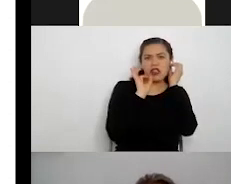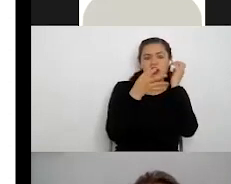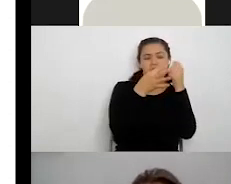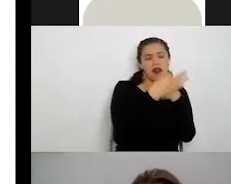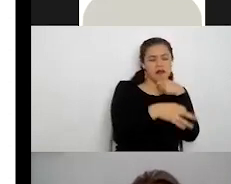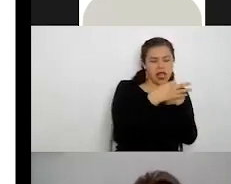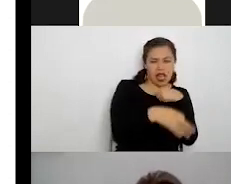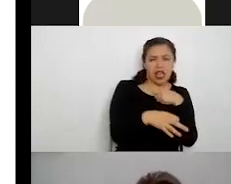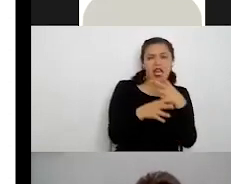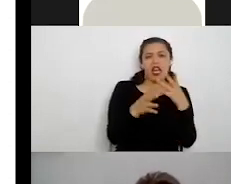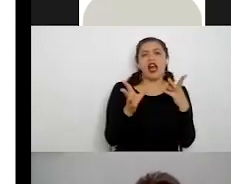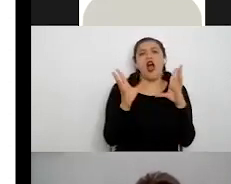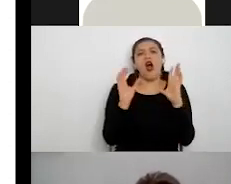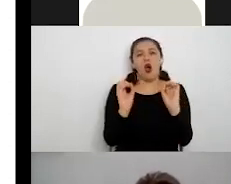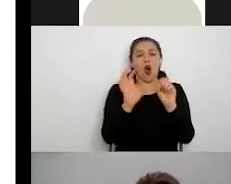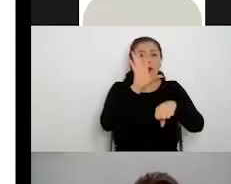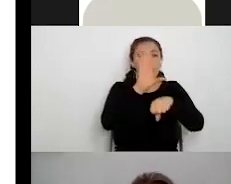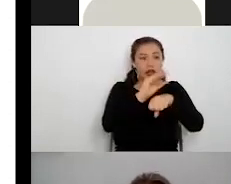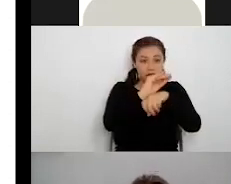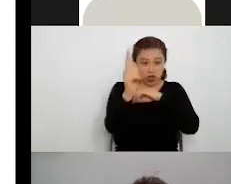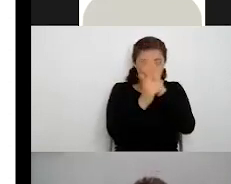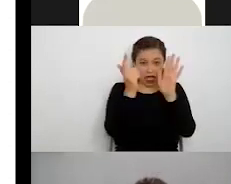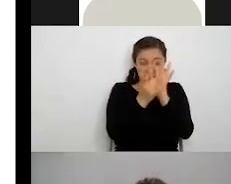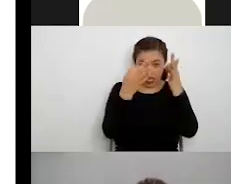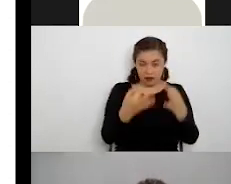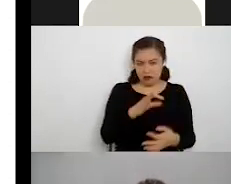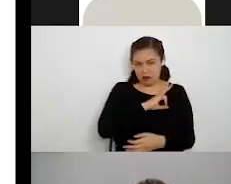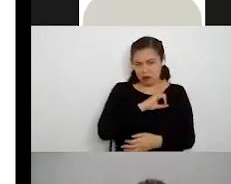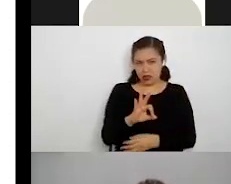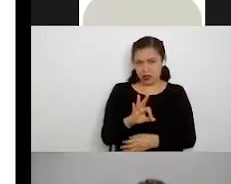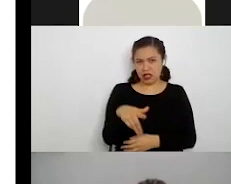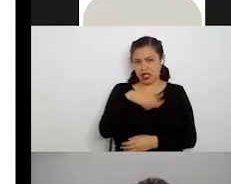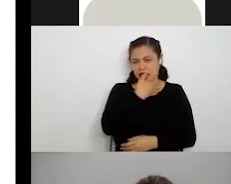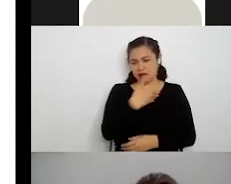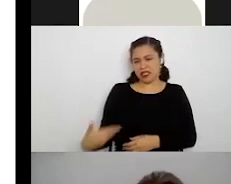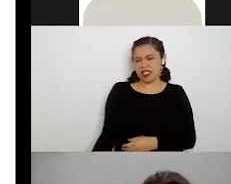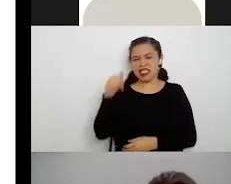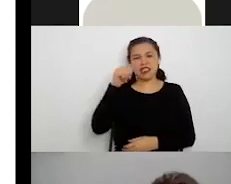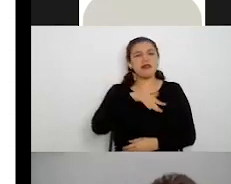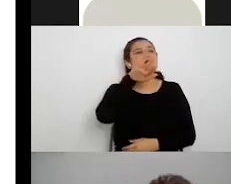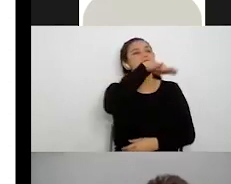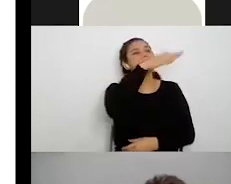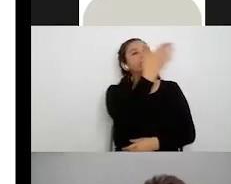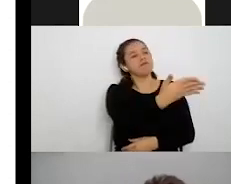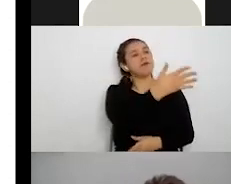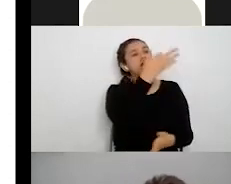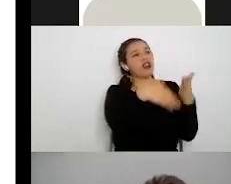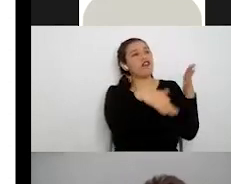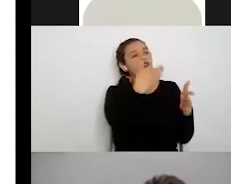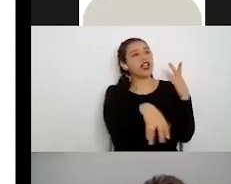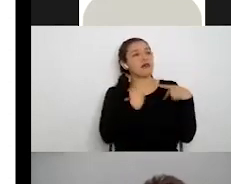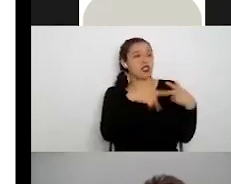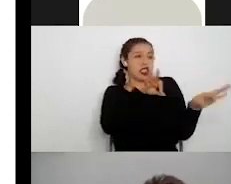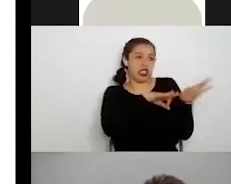de una manera con permisos legales y demás, que es lo que siempre reclama el presidente, que les hace falta mano de obra. Esto